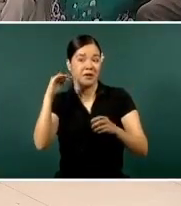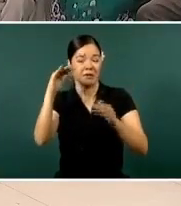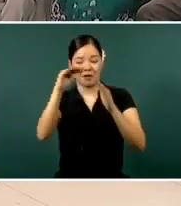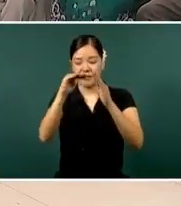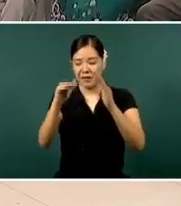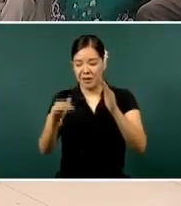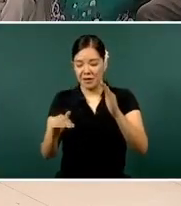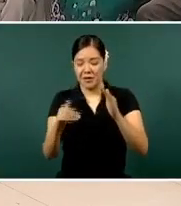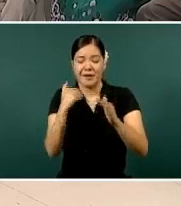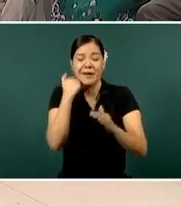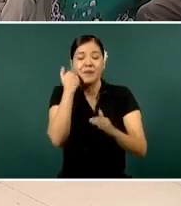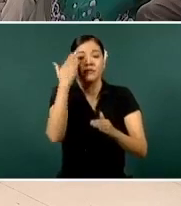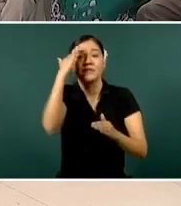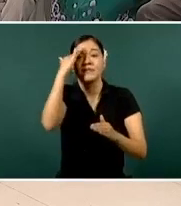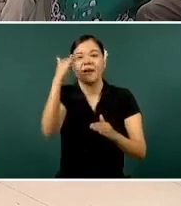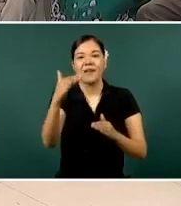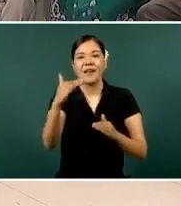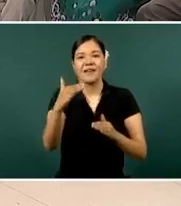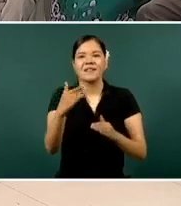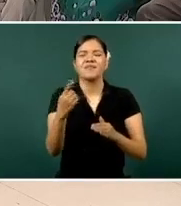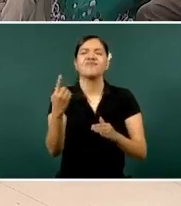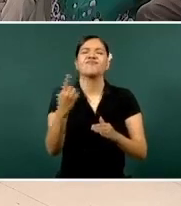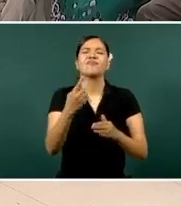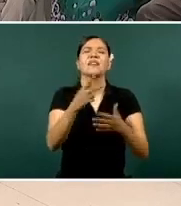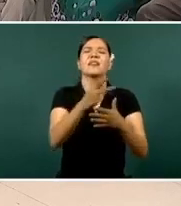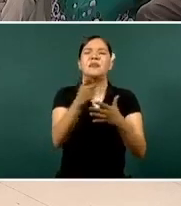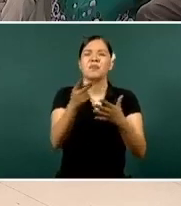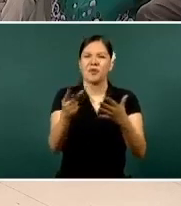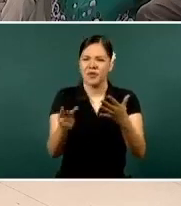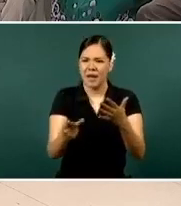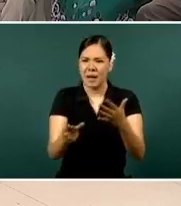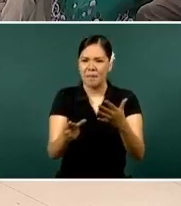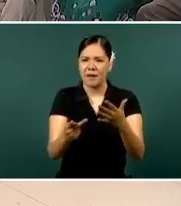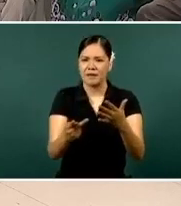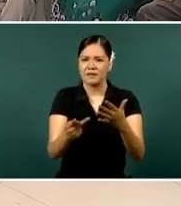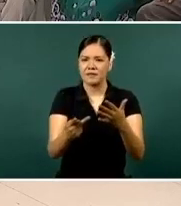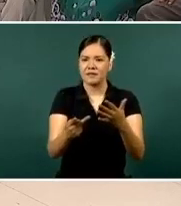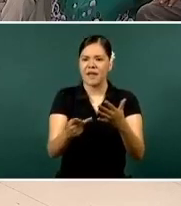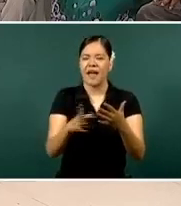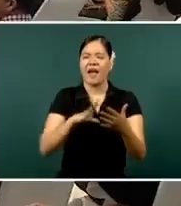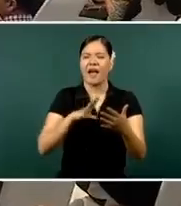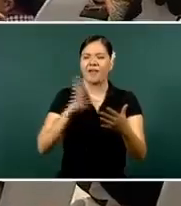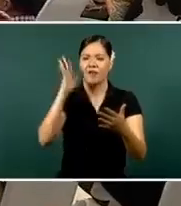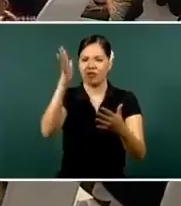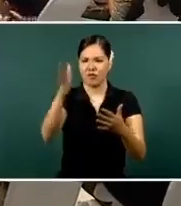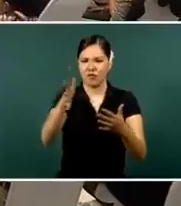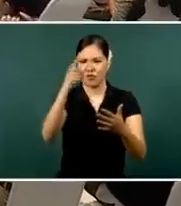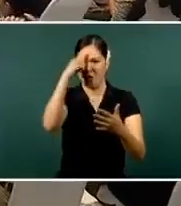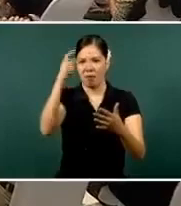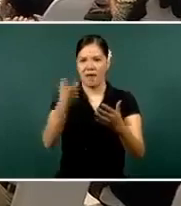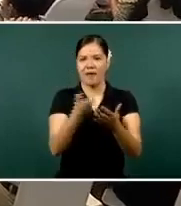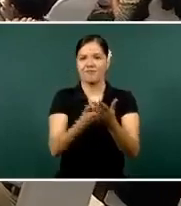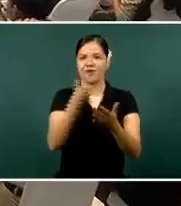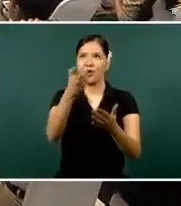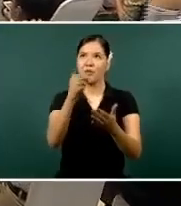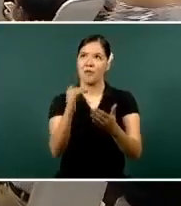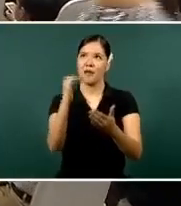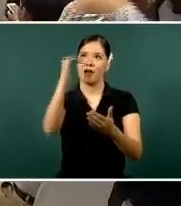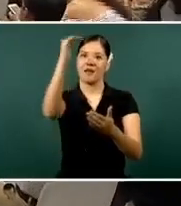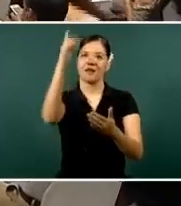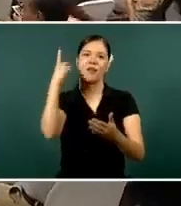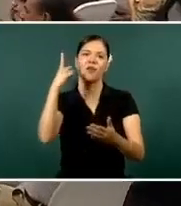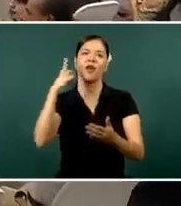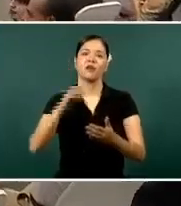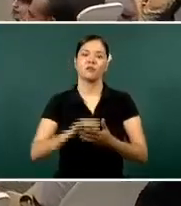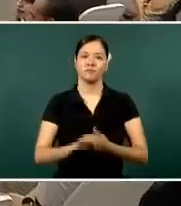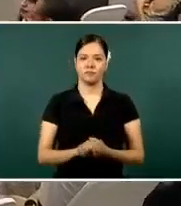vienen para Durango, porque prácticamente pues aquí la economía ha caído bastante. Bueno, estamos